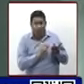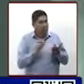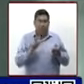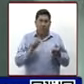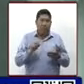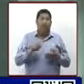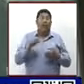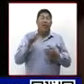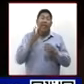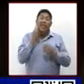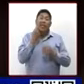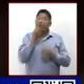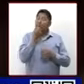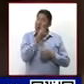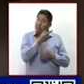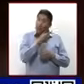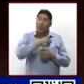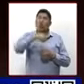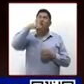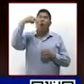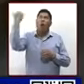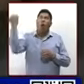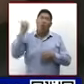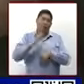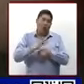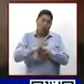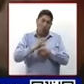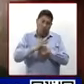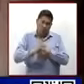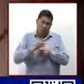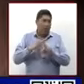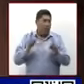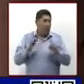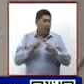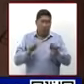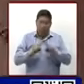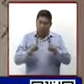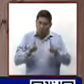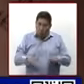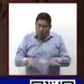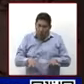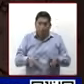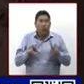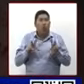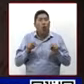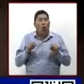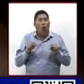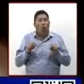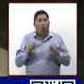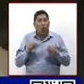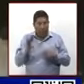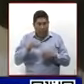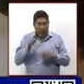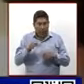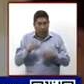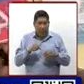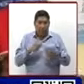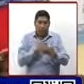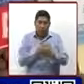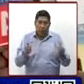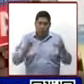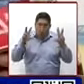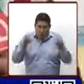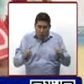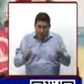otra oportunidad, de otra convocatoria, pero las preguntas no han salido de este recinto.